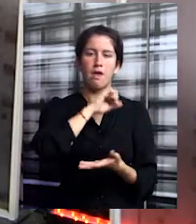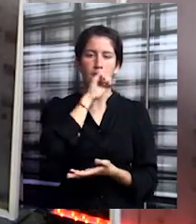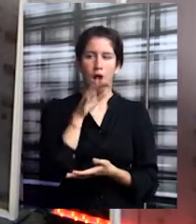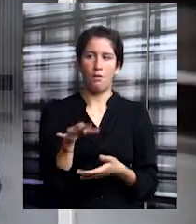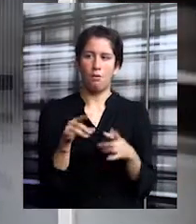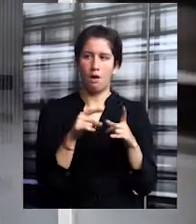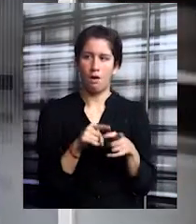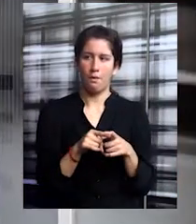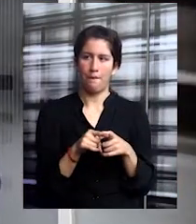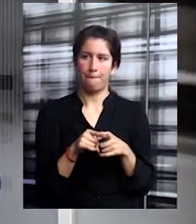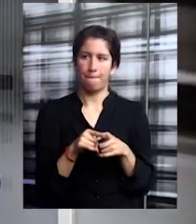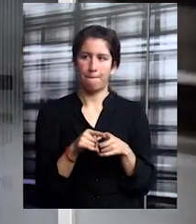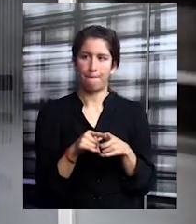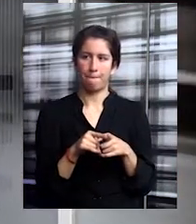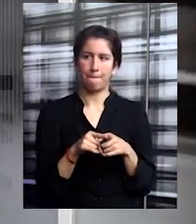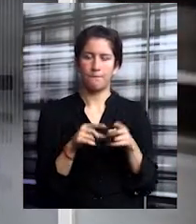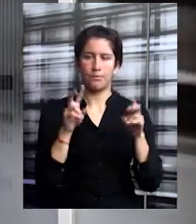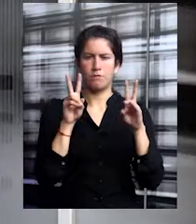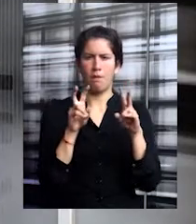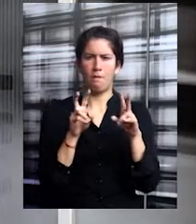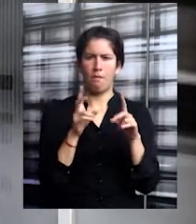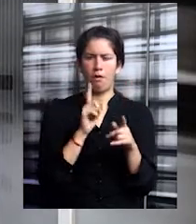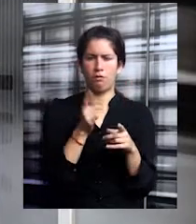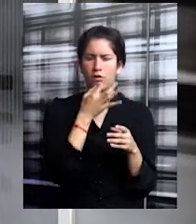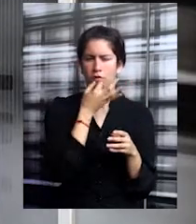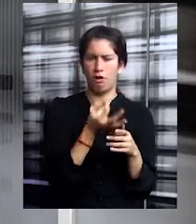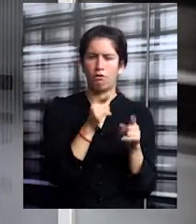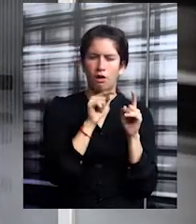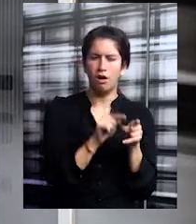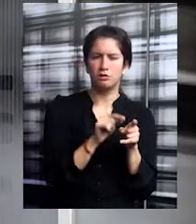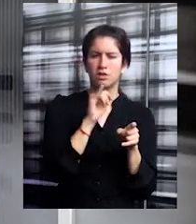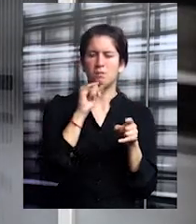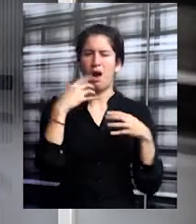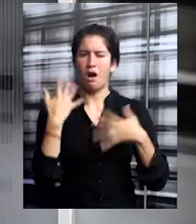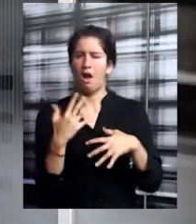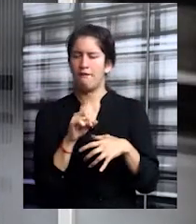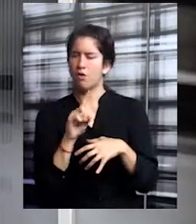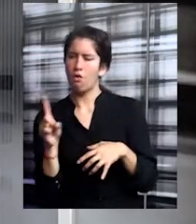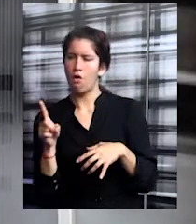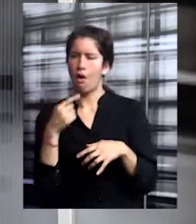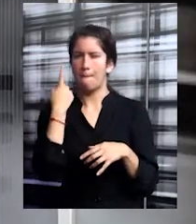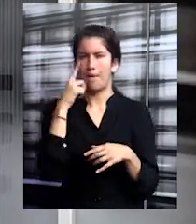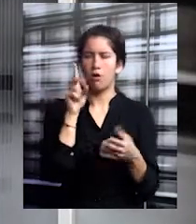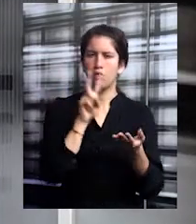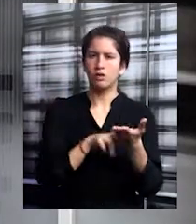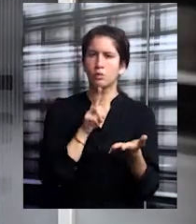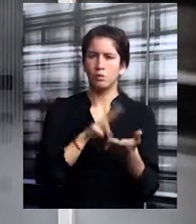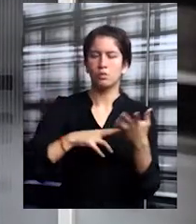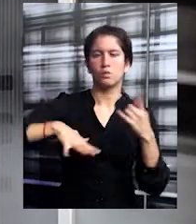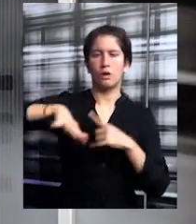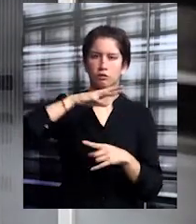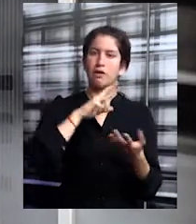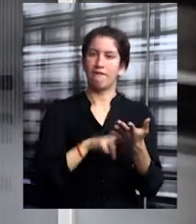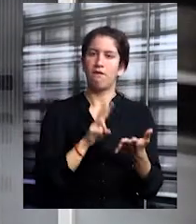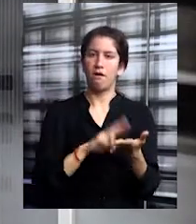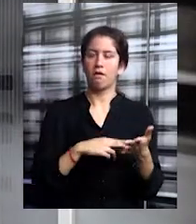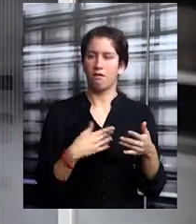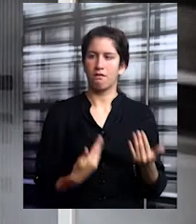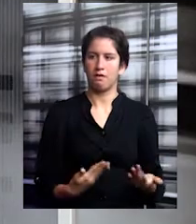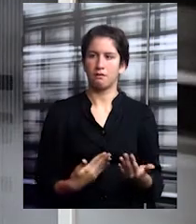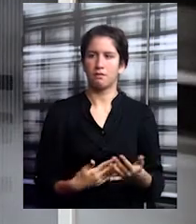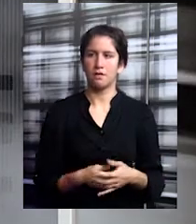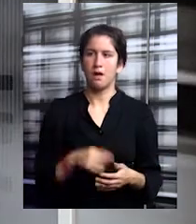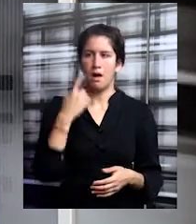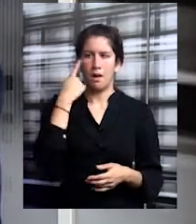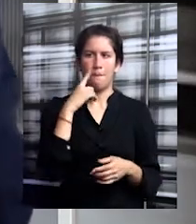de que si esto es más grave, esto no es más grave, porque son situaciones reales que están. Entonces, claro, no va a faltar quien pueda decir, bueno, pero